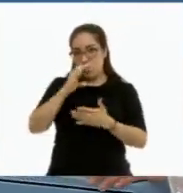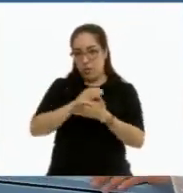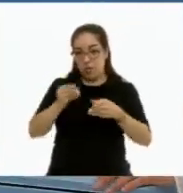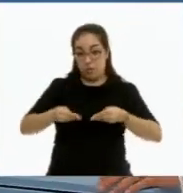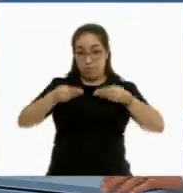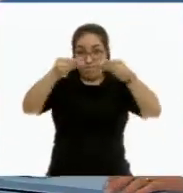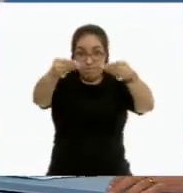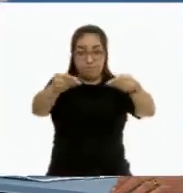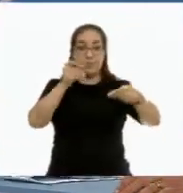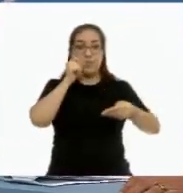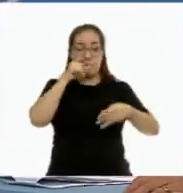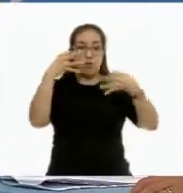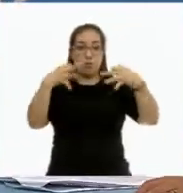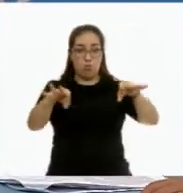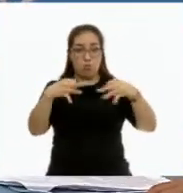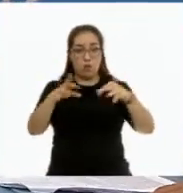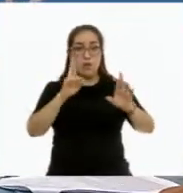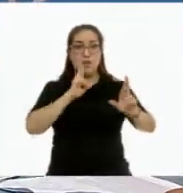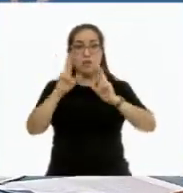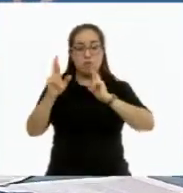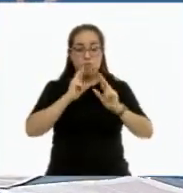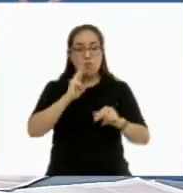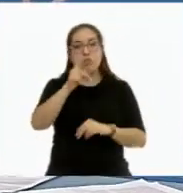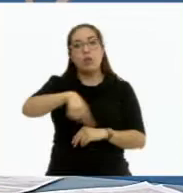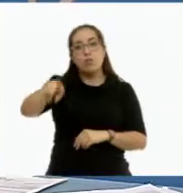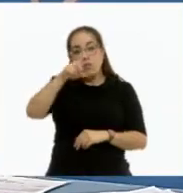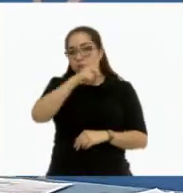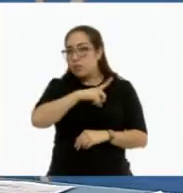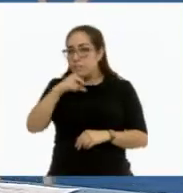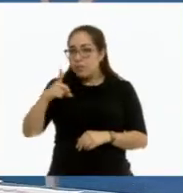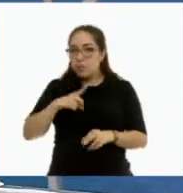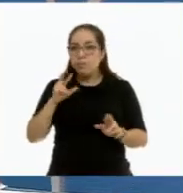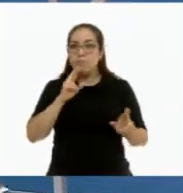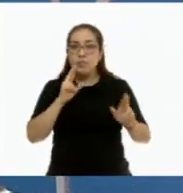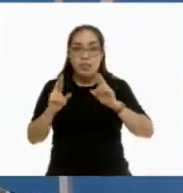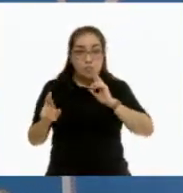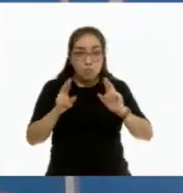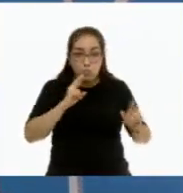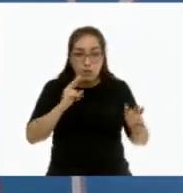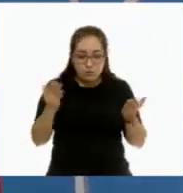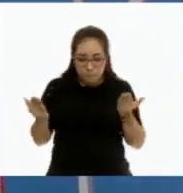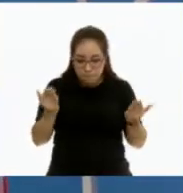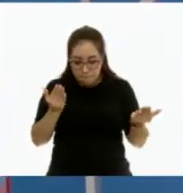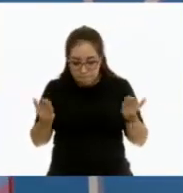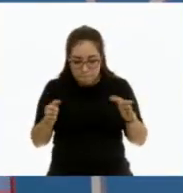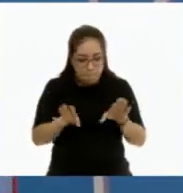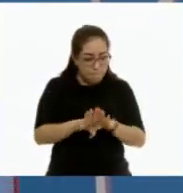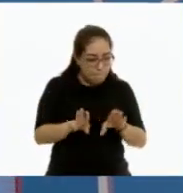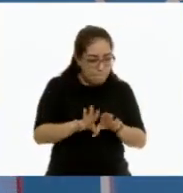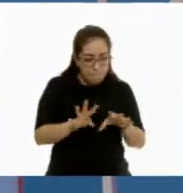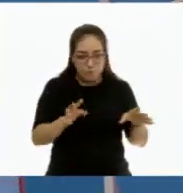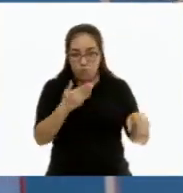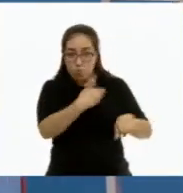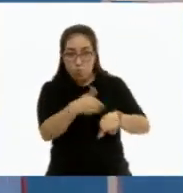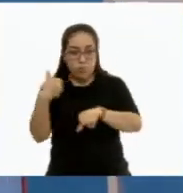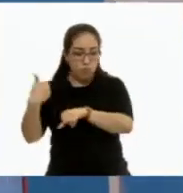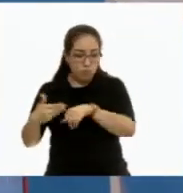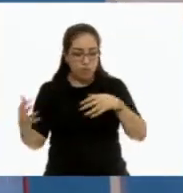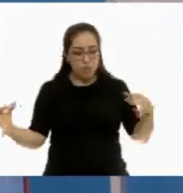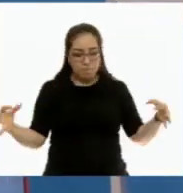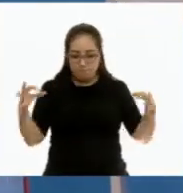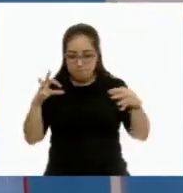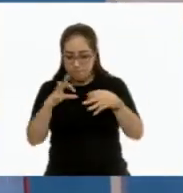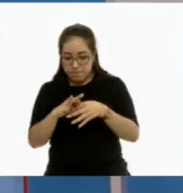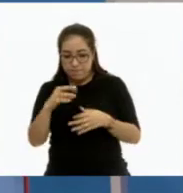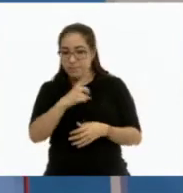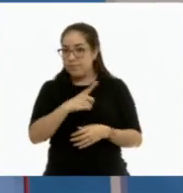respuestas. Entonces tienes que estar contestando de acuerdo a la pregunta, el renglón donde esté tu respuesta y debes de